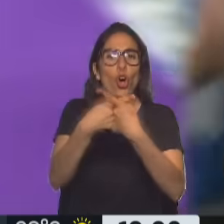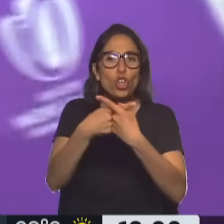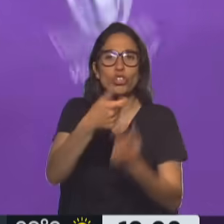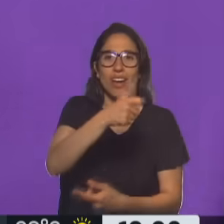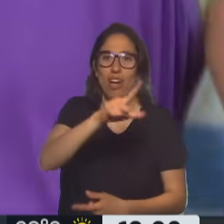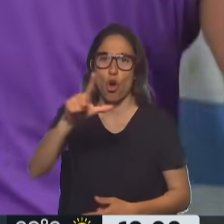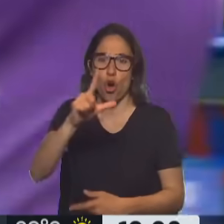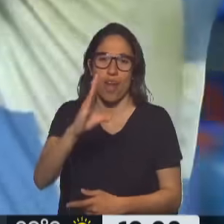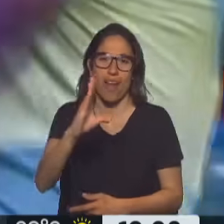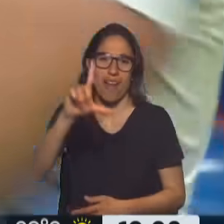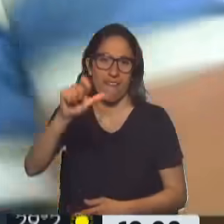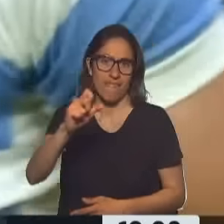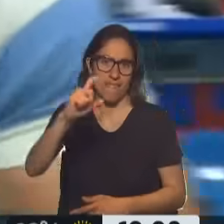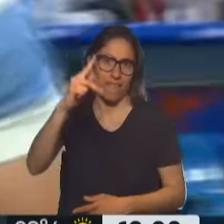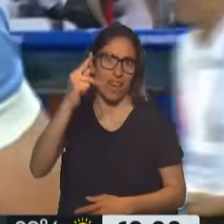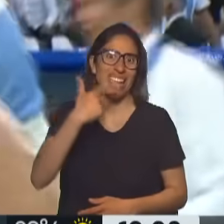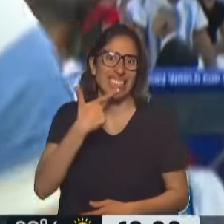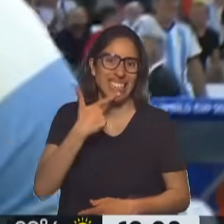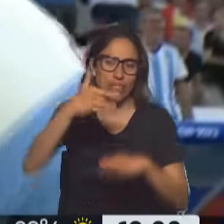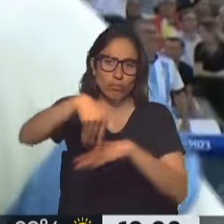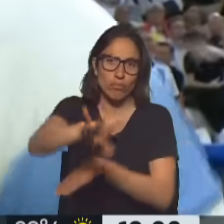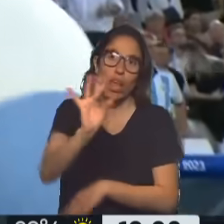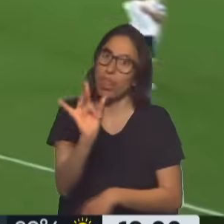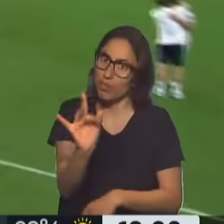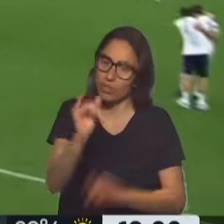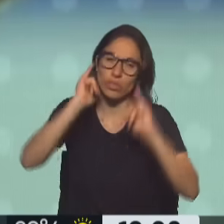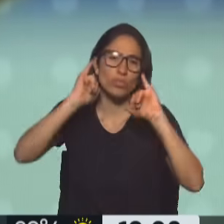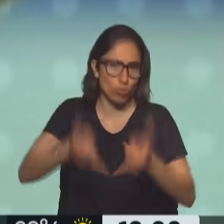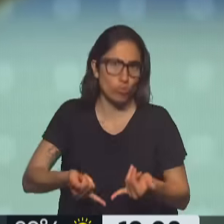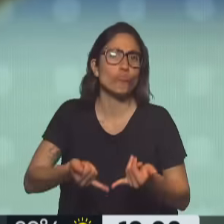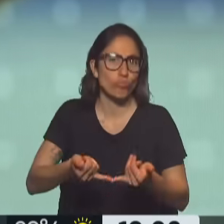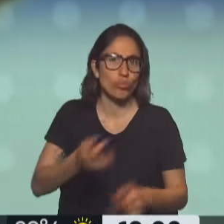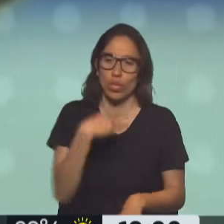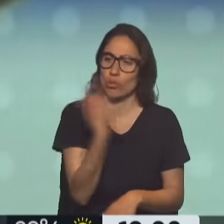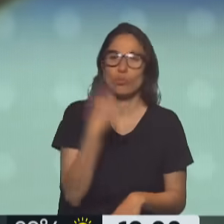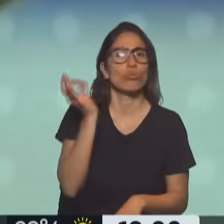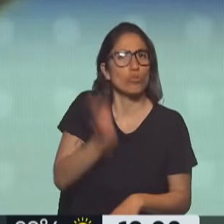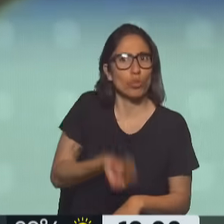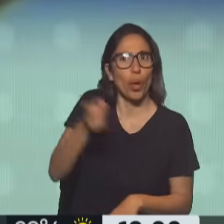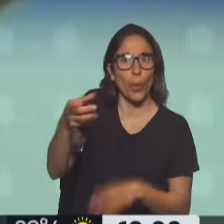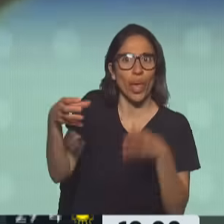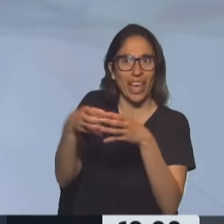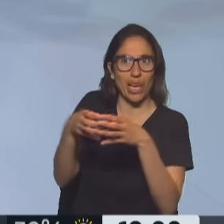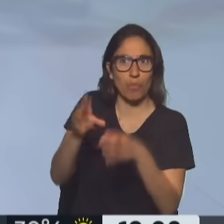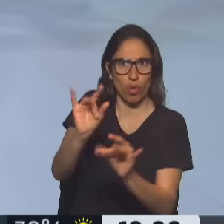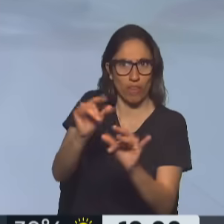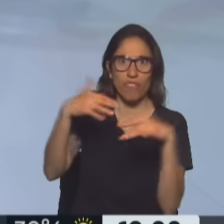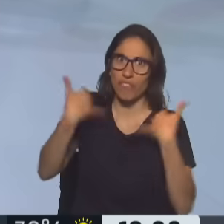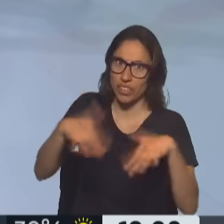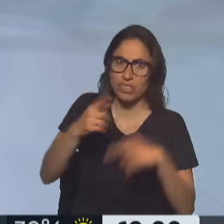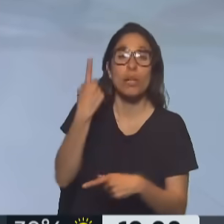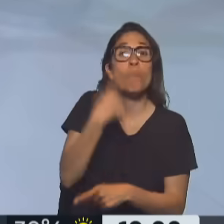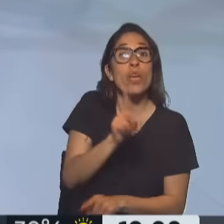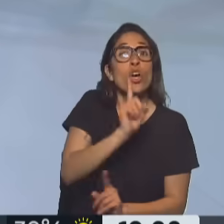no hay ningún tipo de duda, Dani. Por supuesto, los All Blacks ya sabemos lo que son. Igual también tuvieron una derrota en este mundial. Eso es lo que te quería decir. Así que